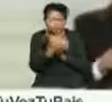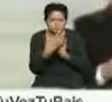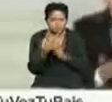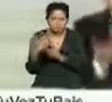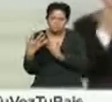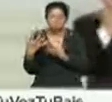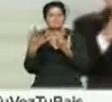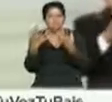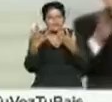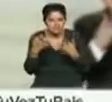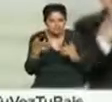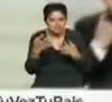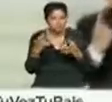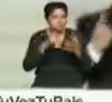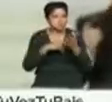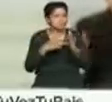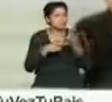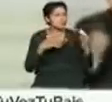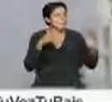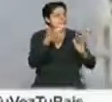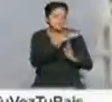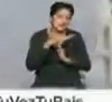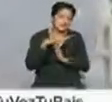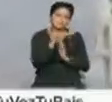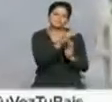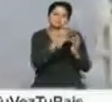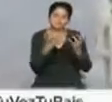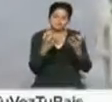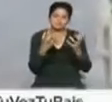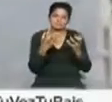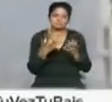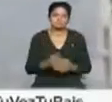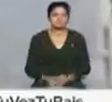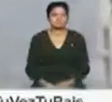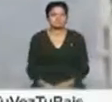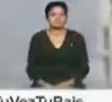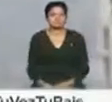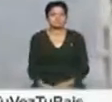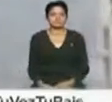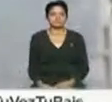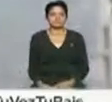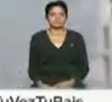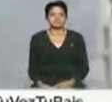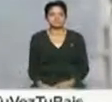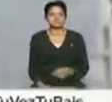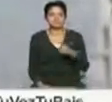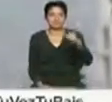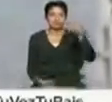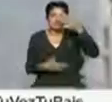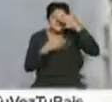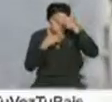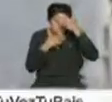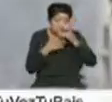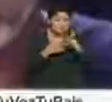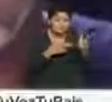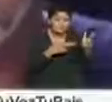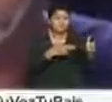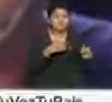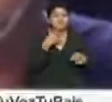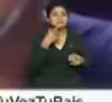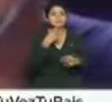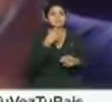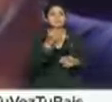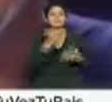de negociaciones pueda discutirlas. Al mismo tiempo, continúan los esfuerzos para lograr un acuerdo de paz con el Ejército de